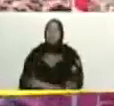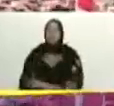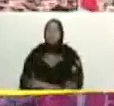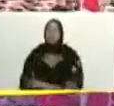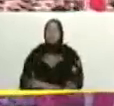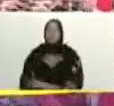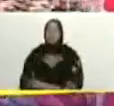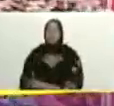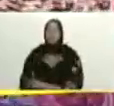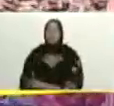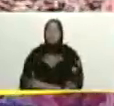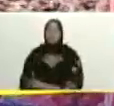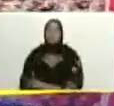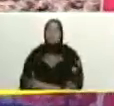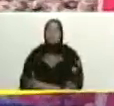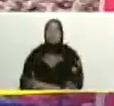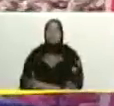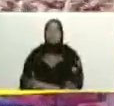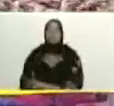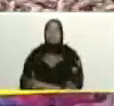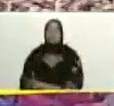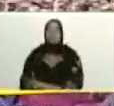Y hoy podemos preguntarnos,